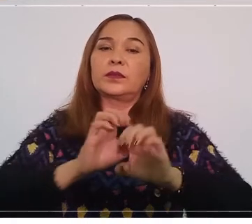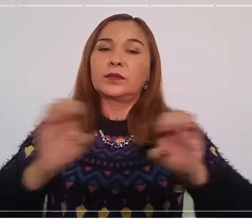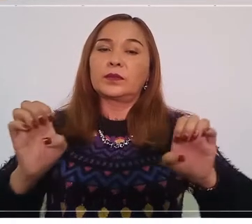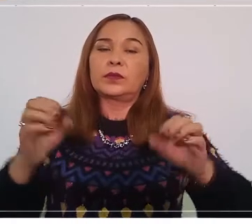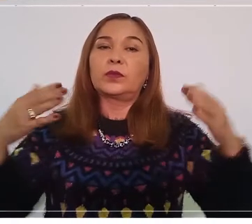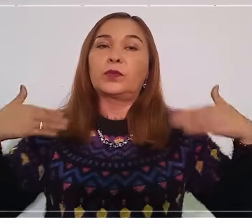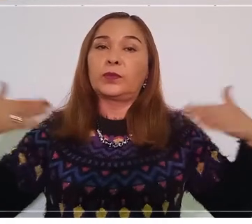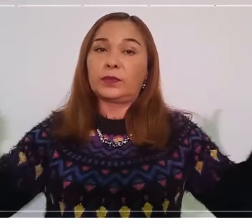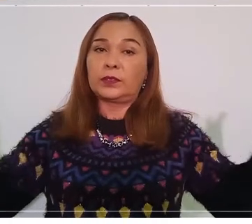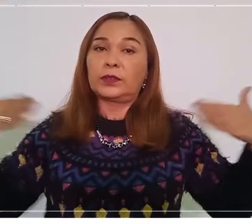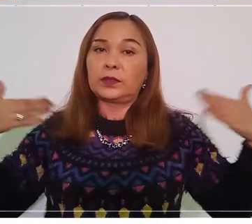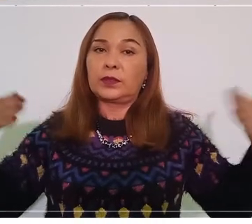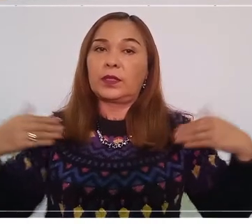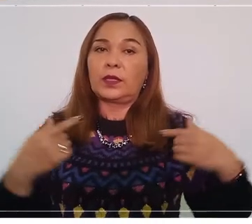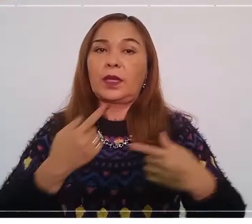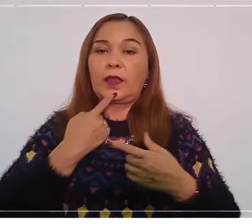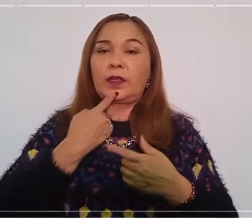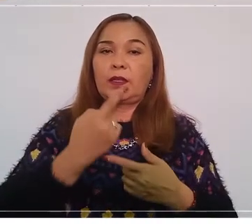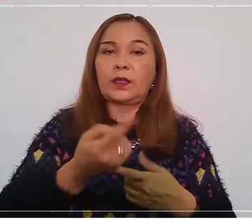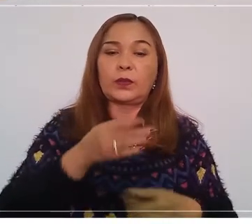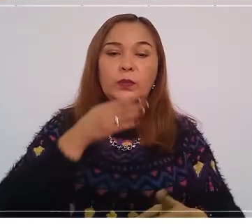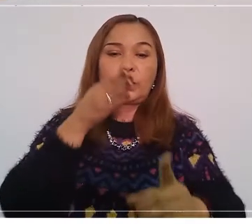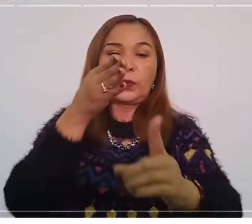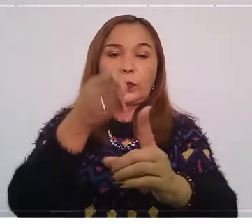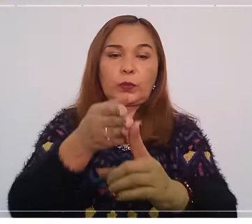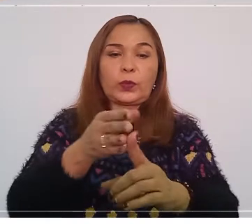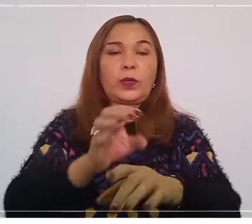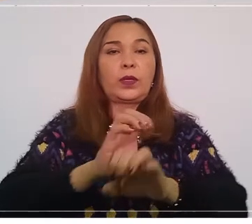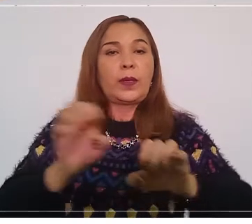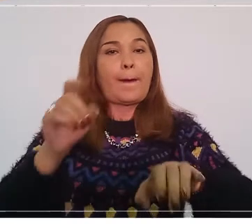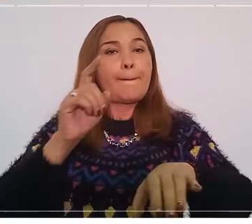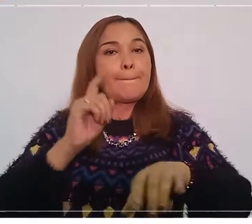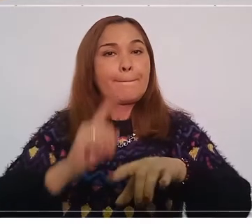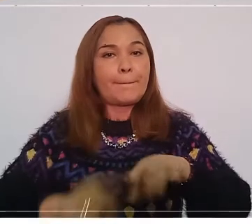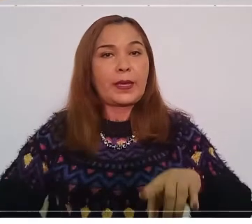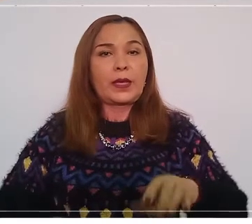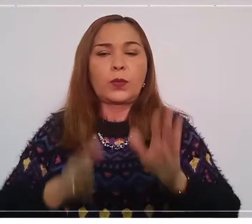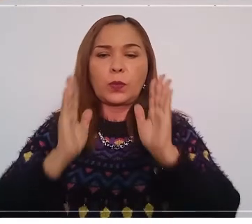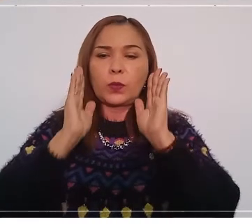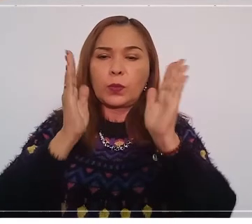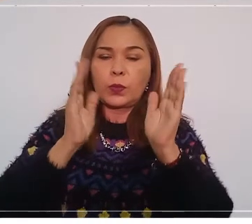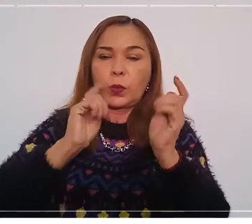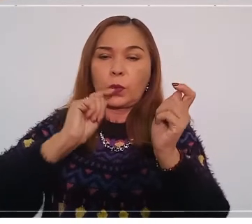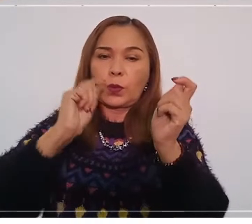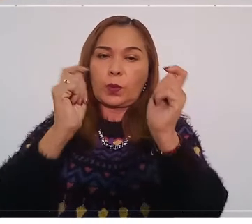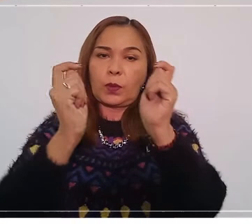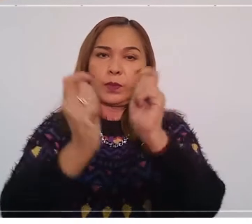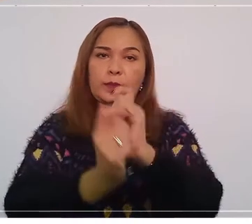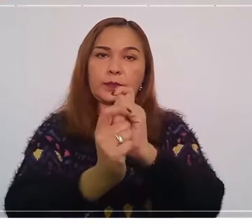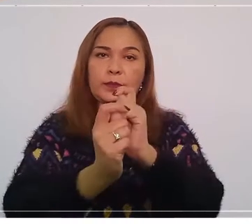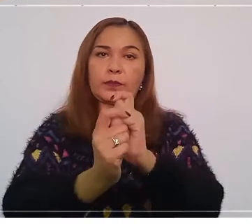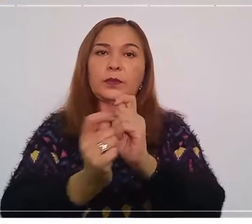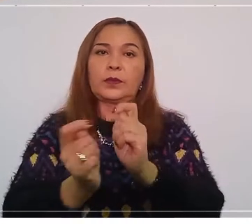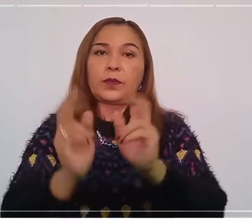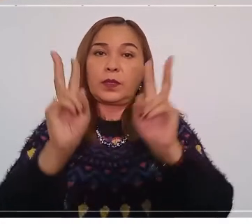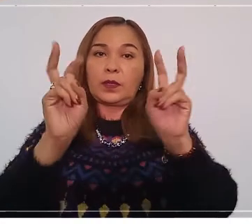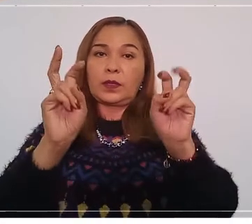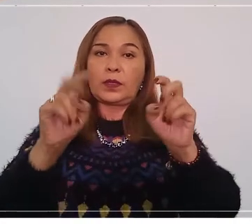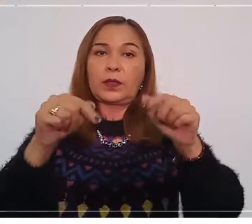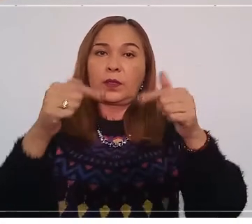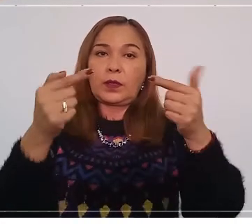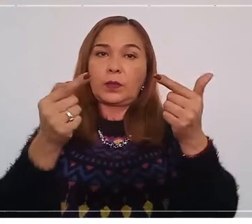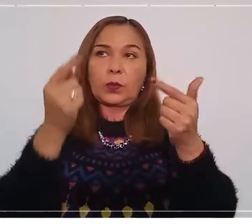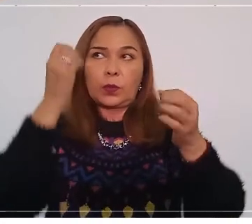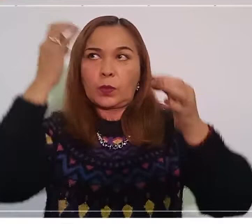educación física dirigido a educación media desde el enfoque transformador e innovador